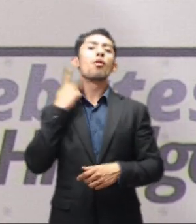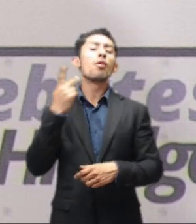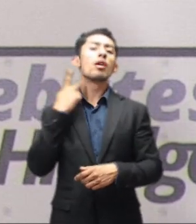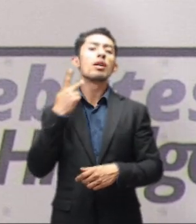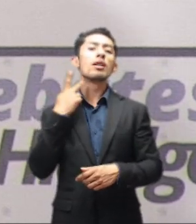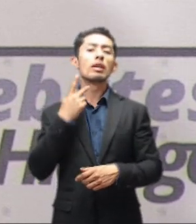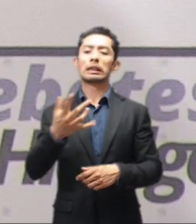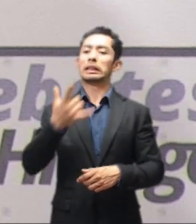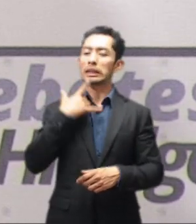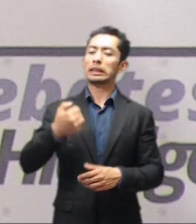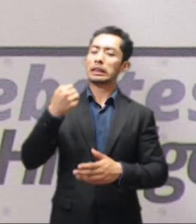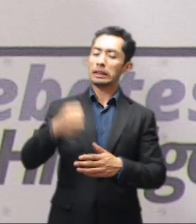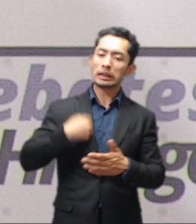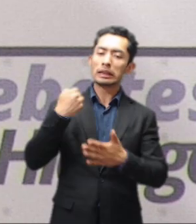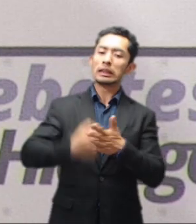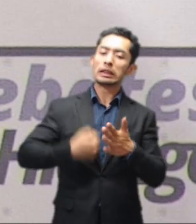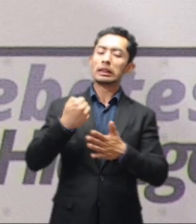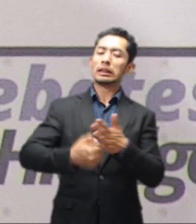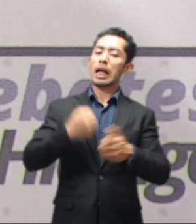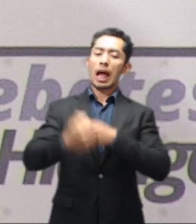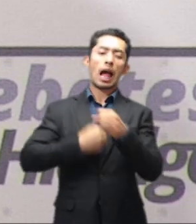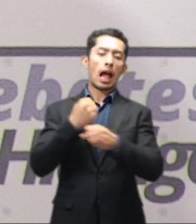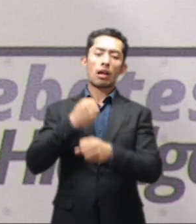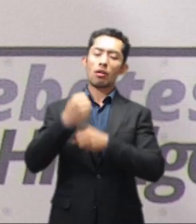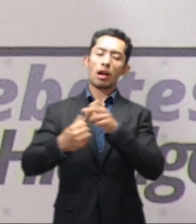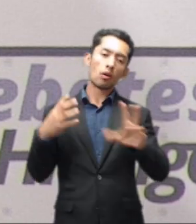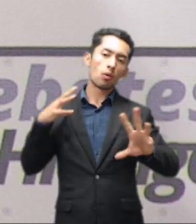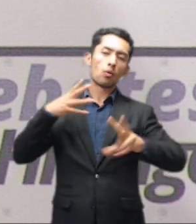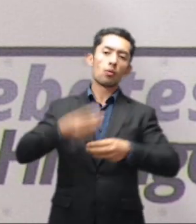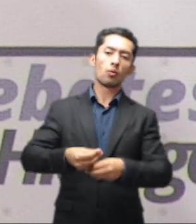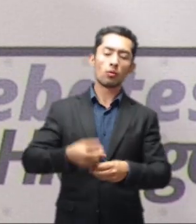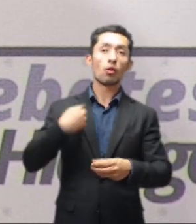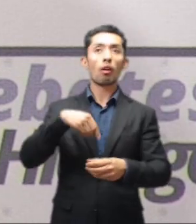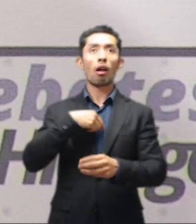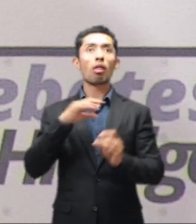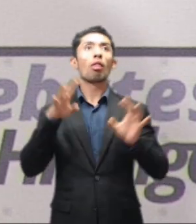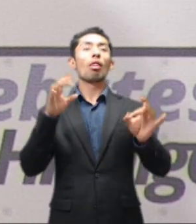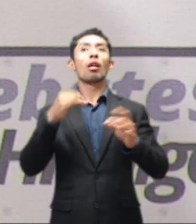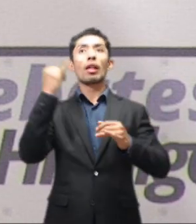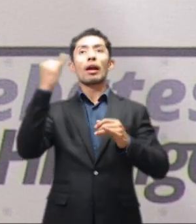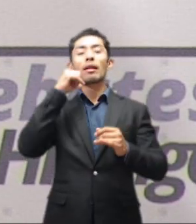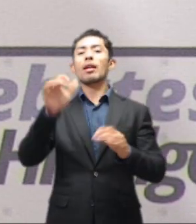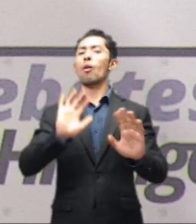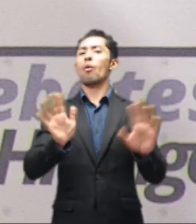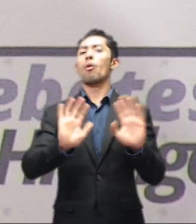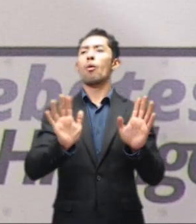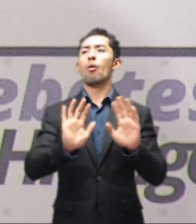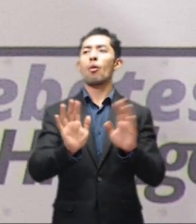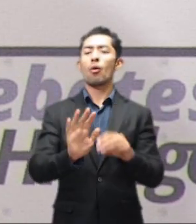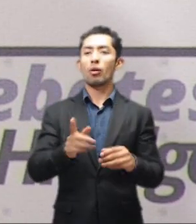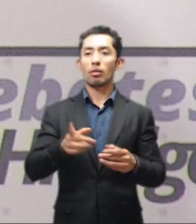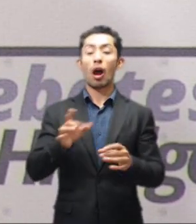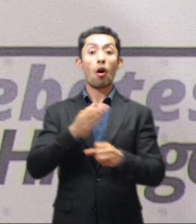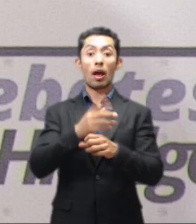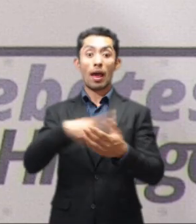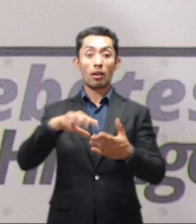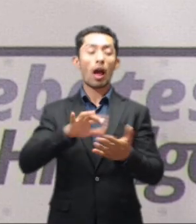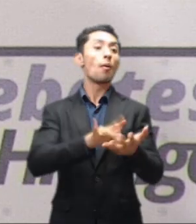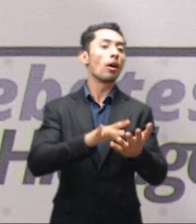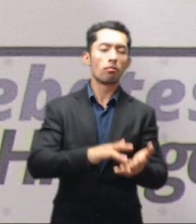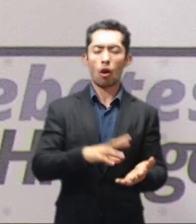que venimos luchando desde hace muchos años no somos improvisados y no llegamos solamente en momentos